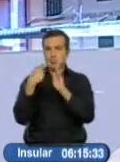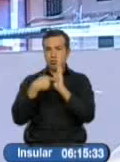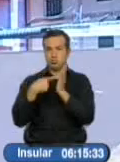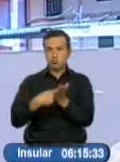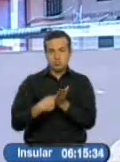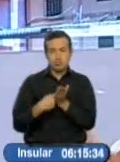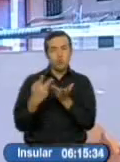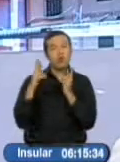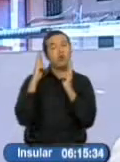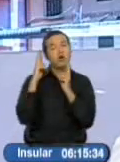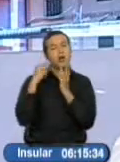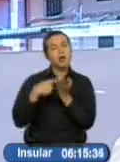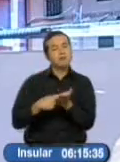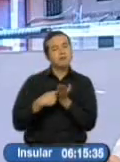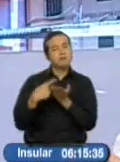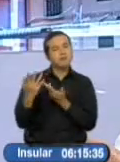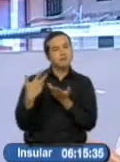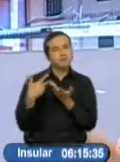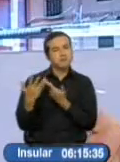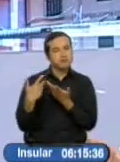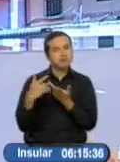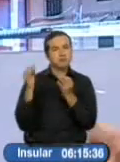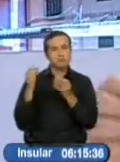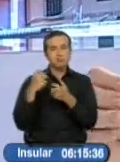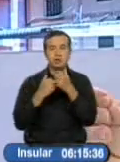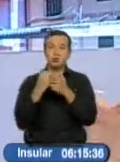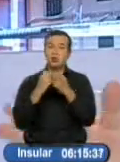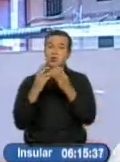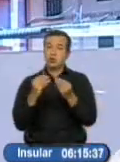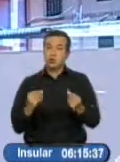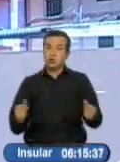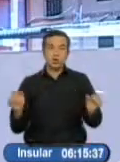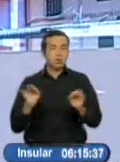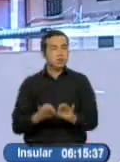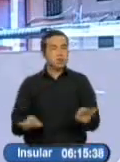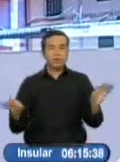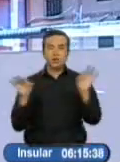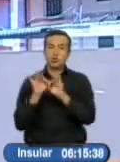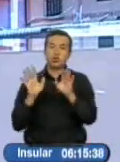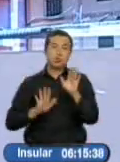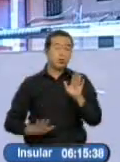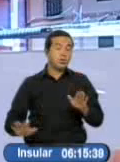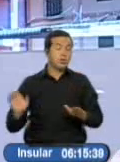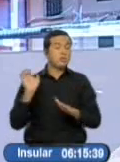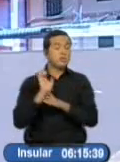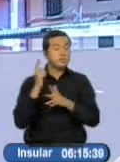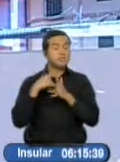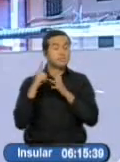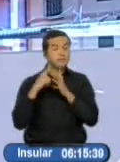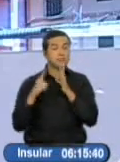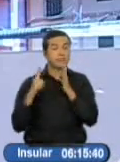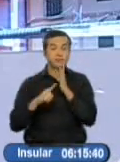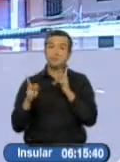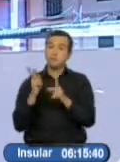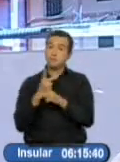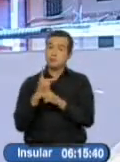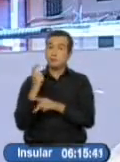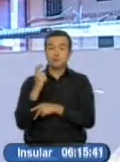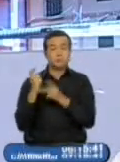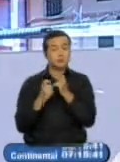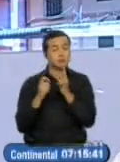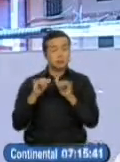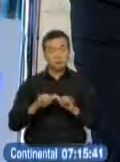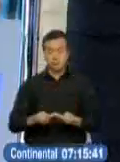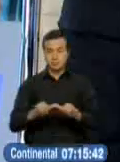Tributario se den esas soluciones, esa medicina que necesita el país y los distintos sectores de la producción para volver a salir